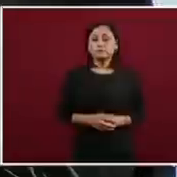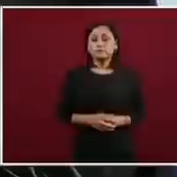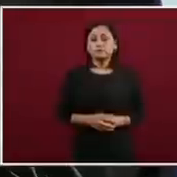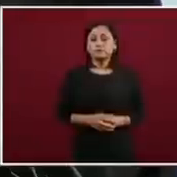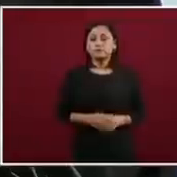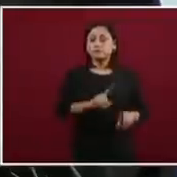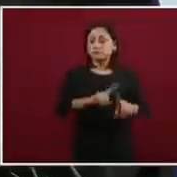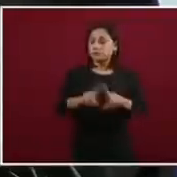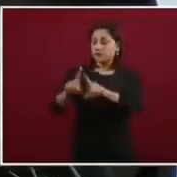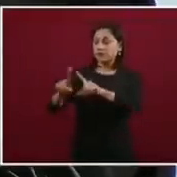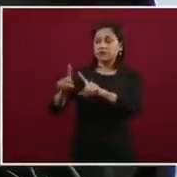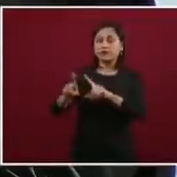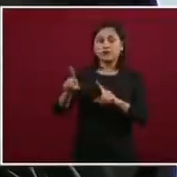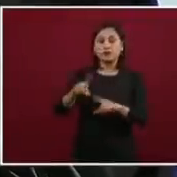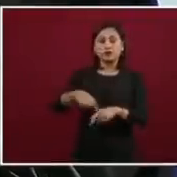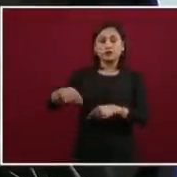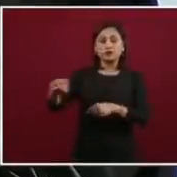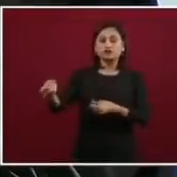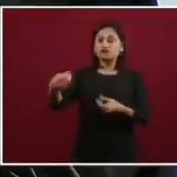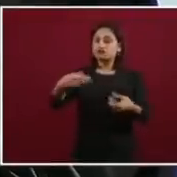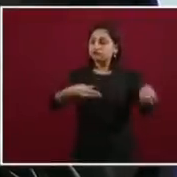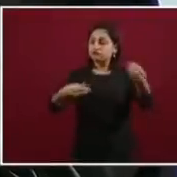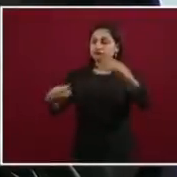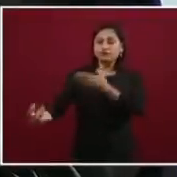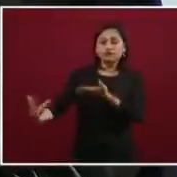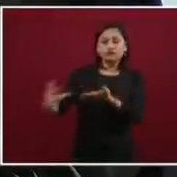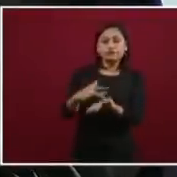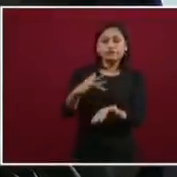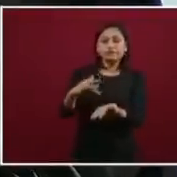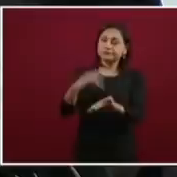una de las cosas importantes de